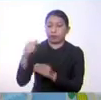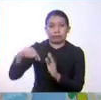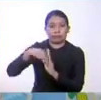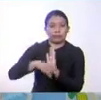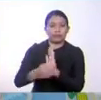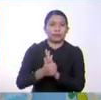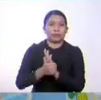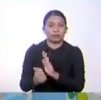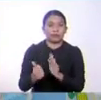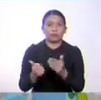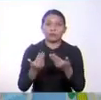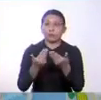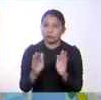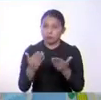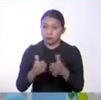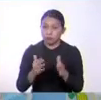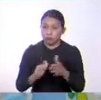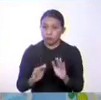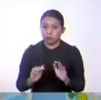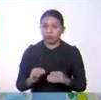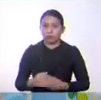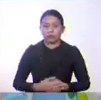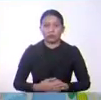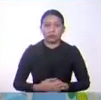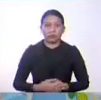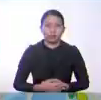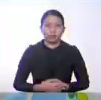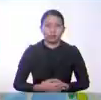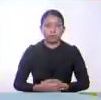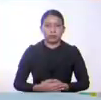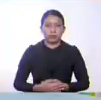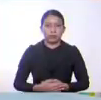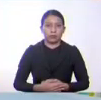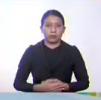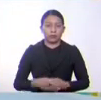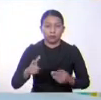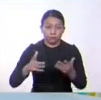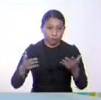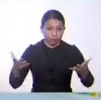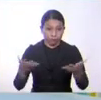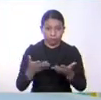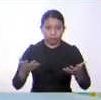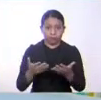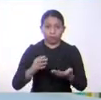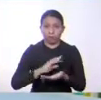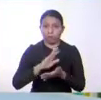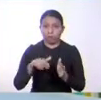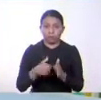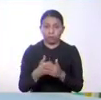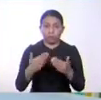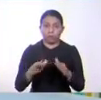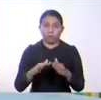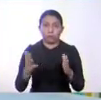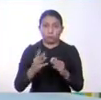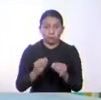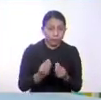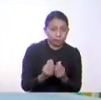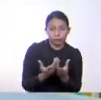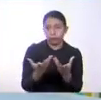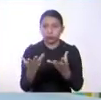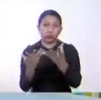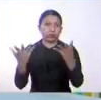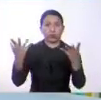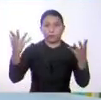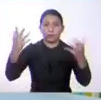de diferenciarse y desdiferenciarse y producir toda clase de estructuras. Sin